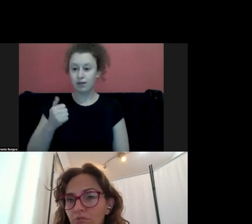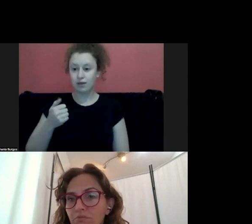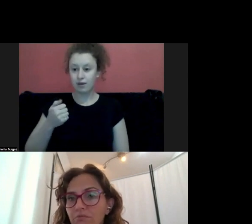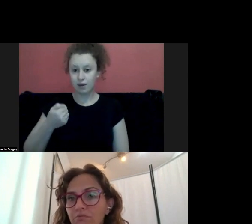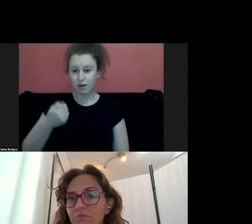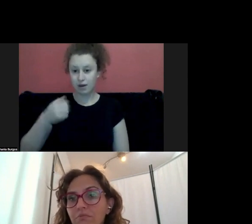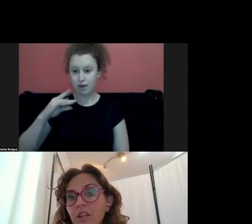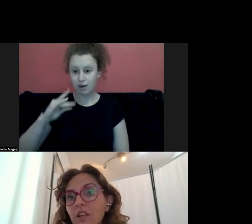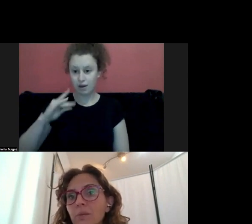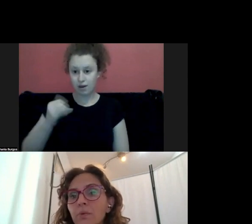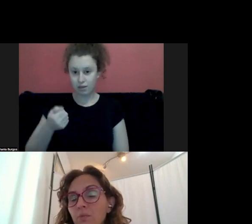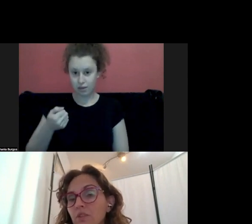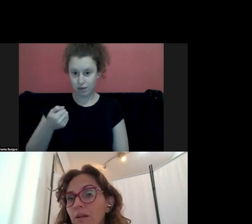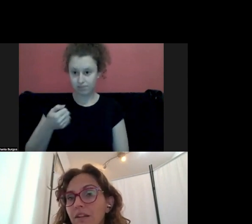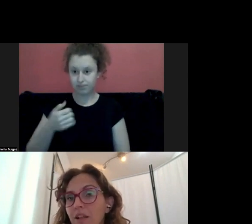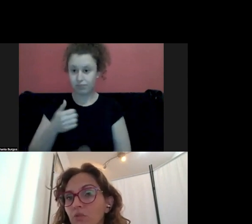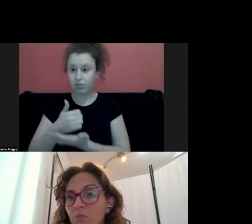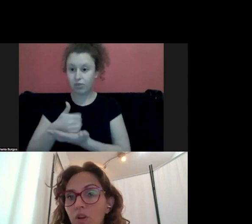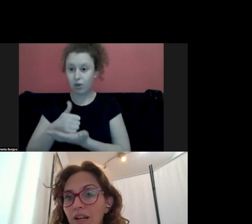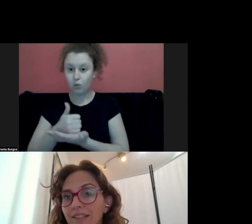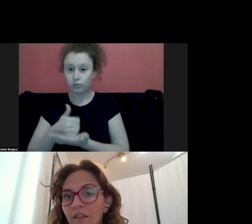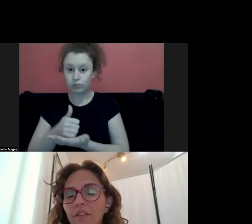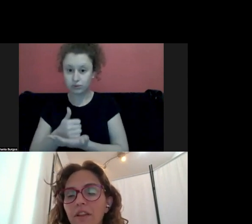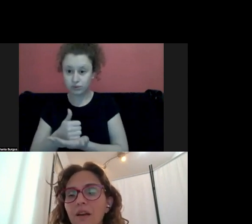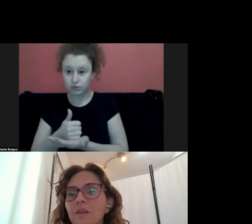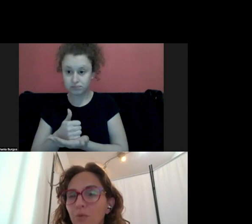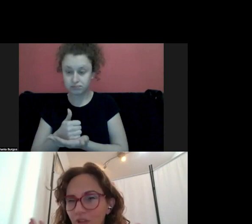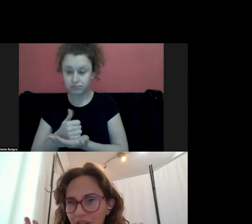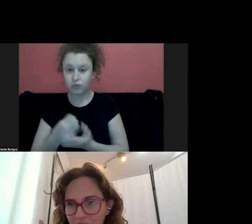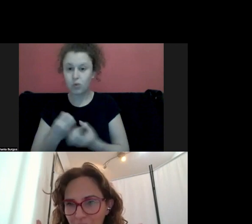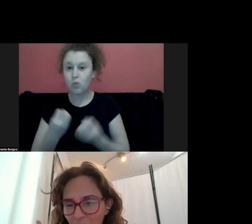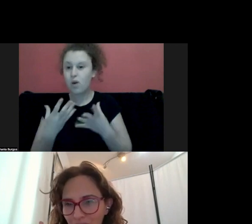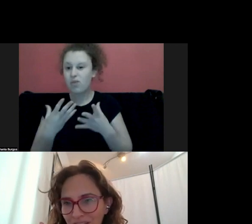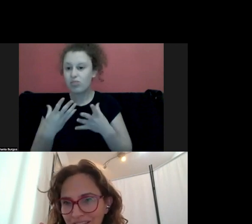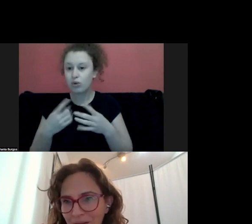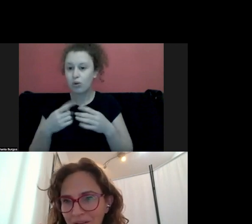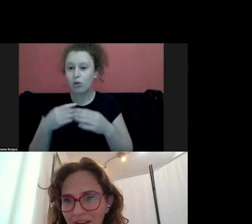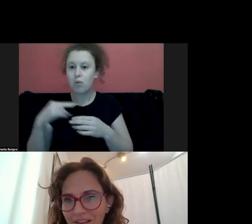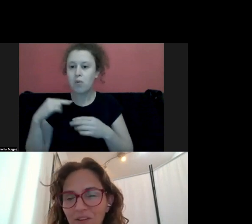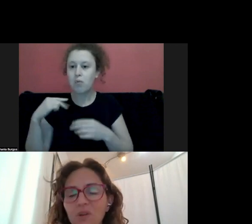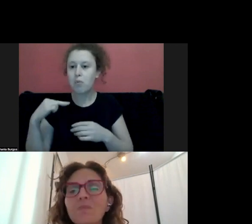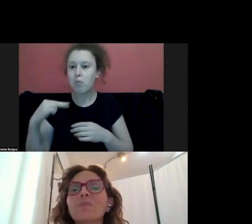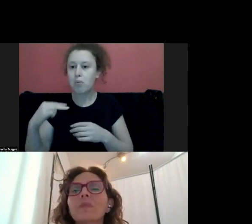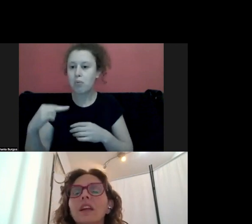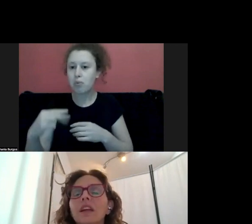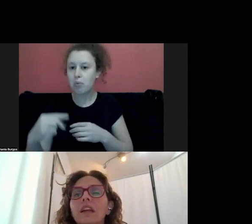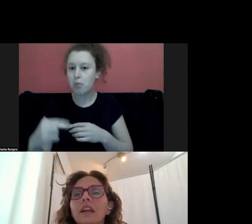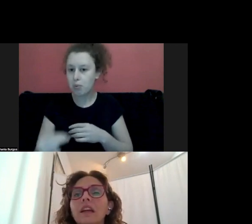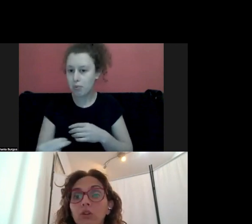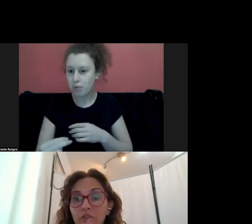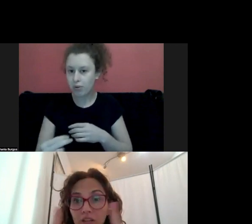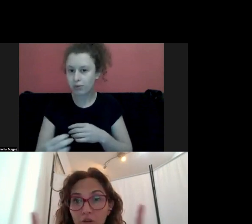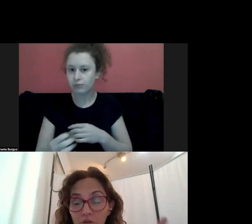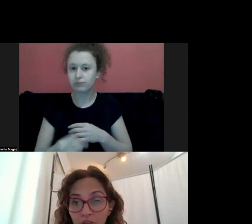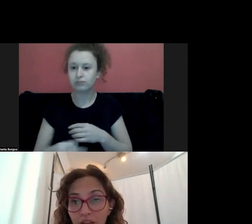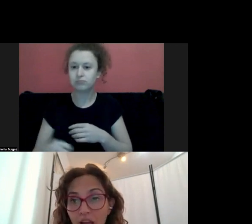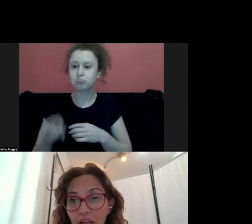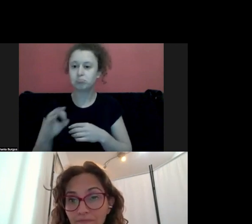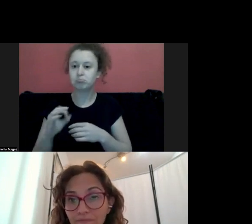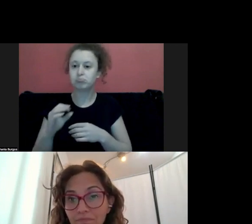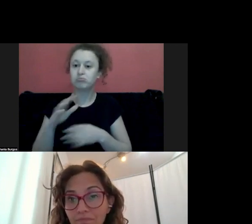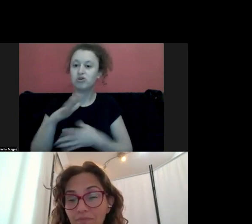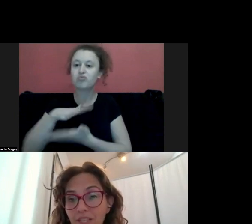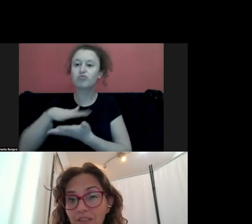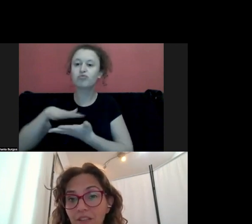periodo en el que podemos hablar de autismo y lactancia y por qué es importante hablar de ello, el contexto